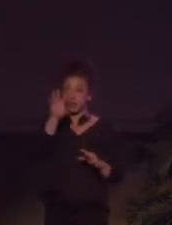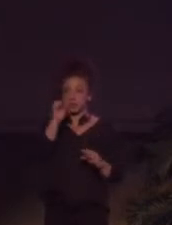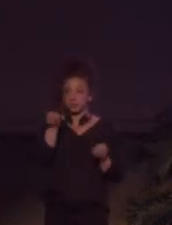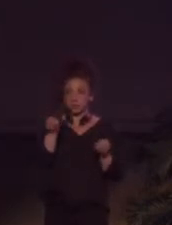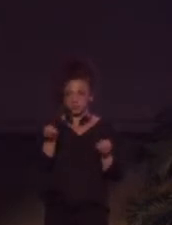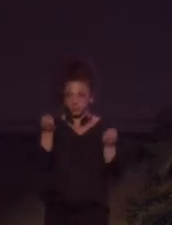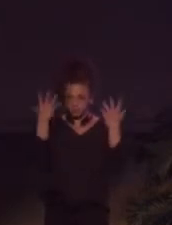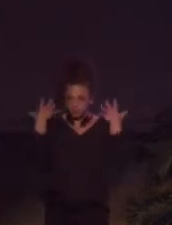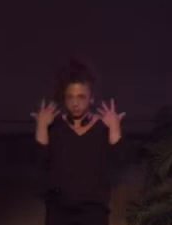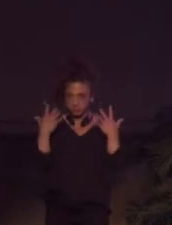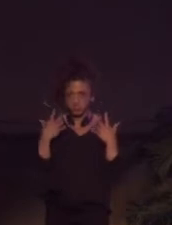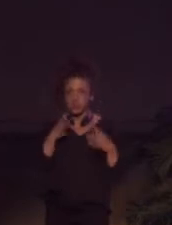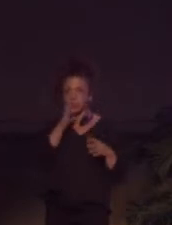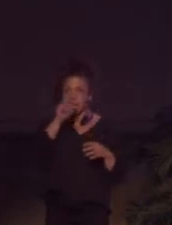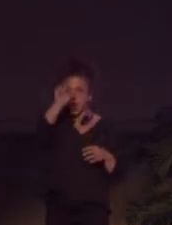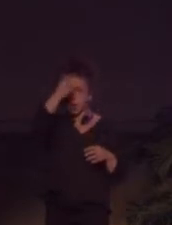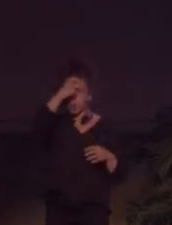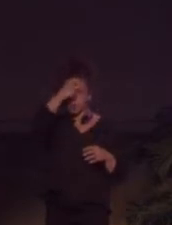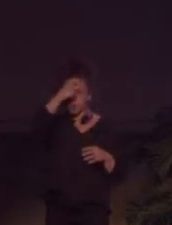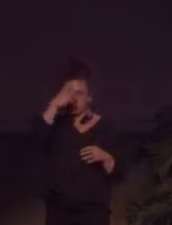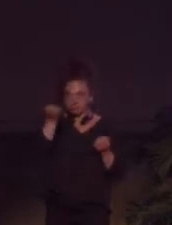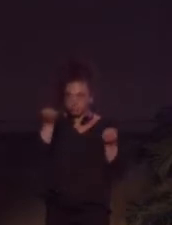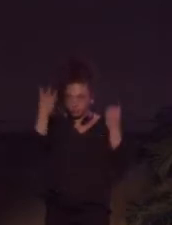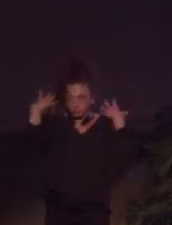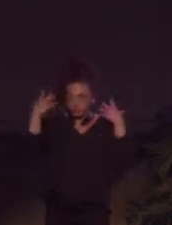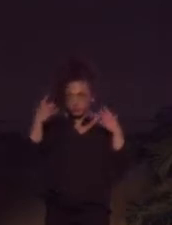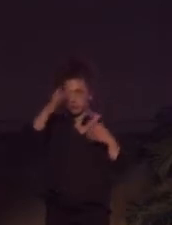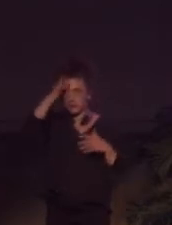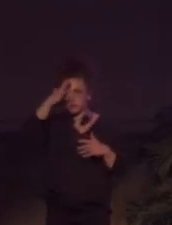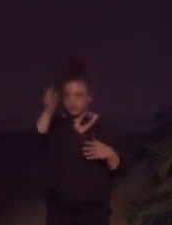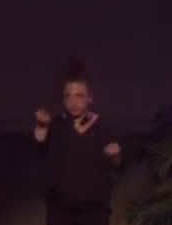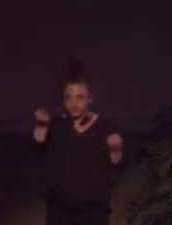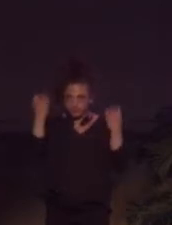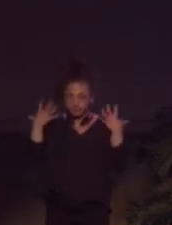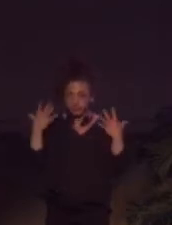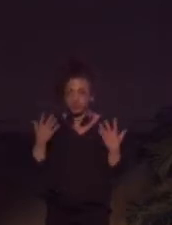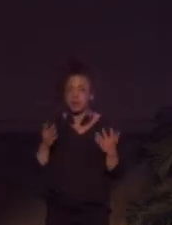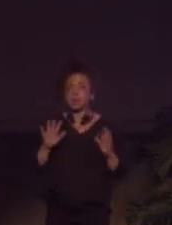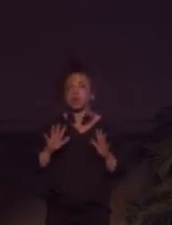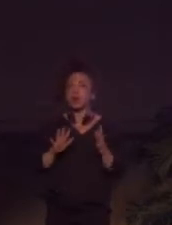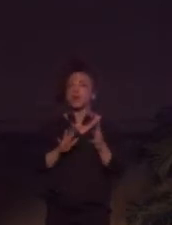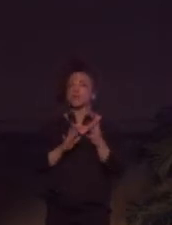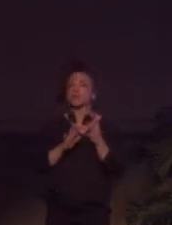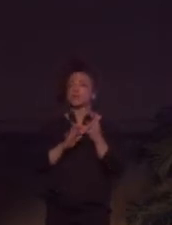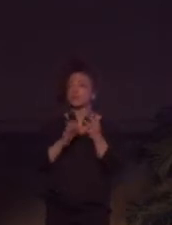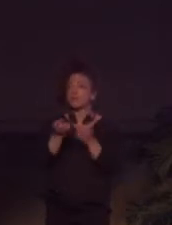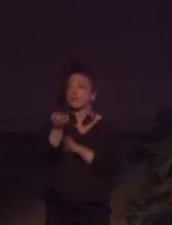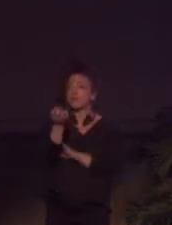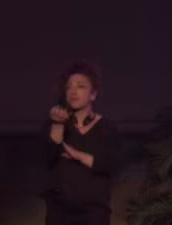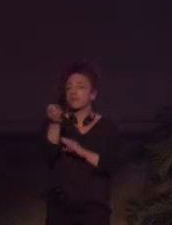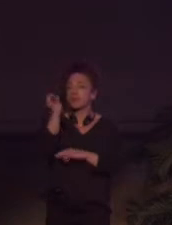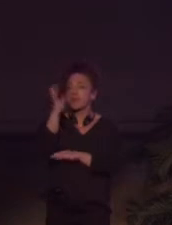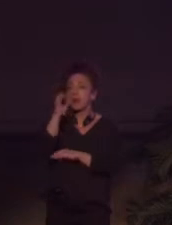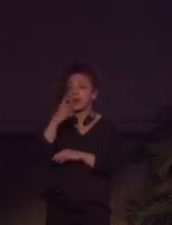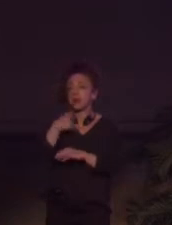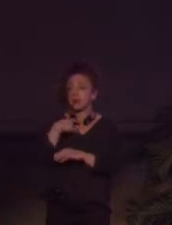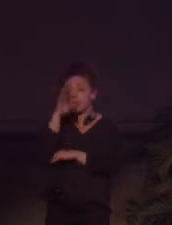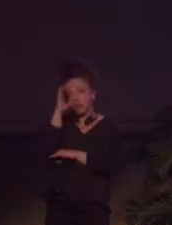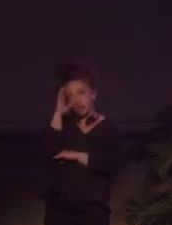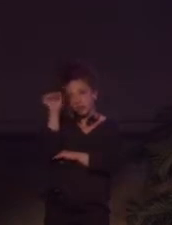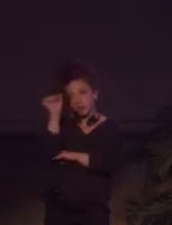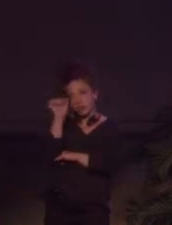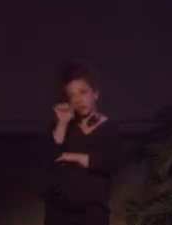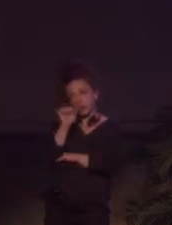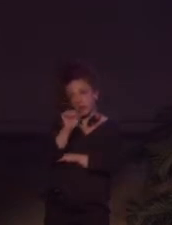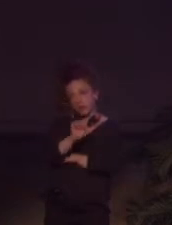sea, a nivel conceptual o filosófico no entendí nada, tengo que deciros, pero sí que esa charla, a un nivel emocional, sí que yo creo que conectó con